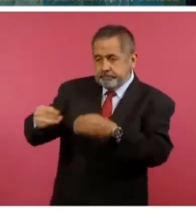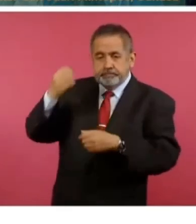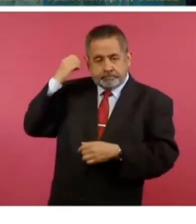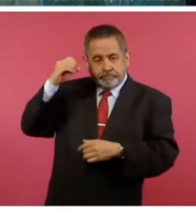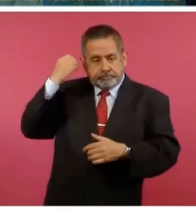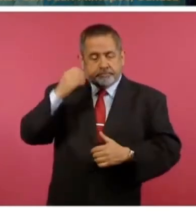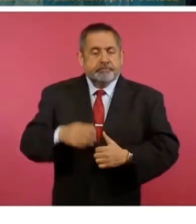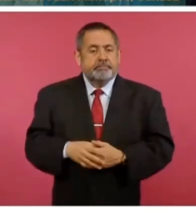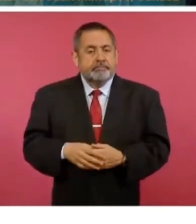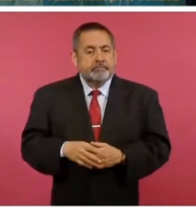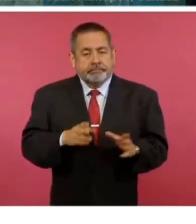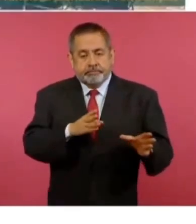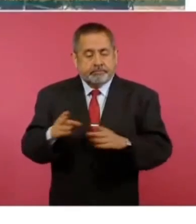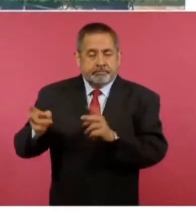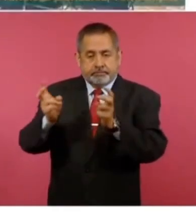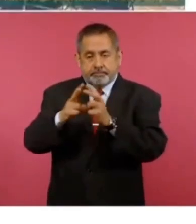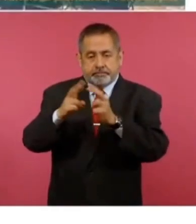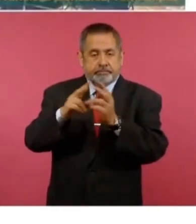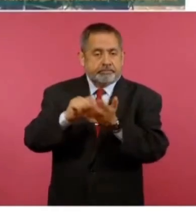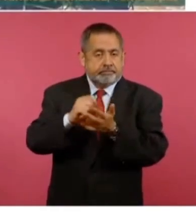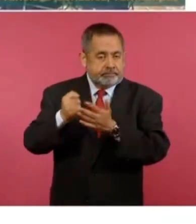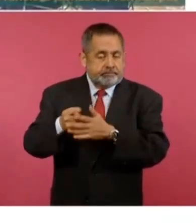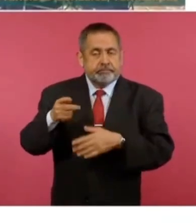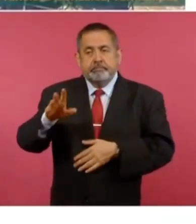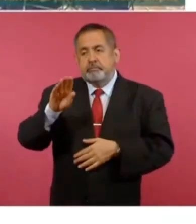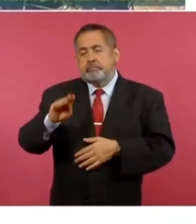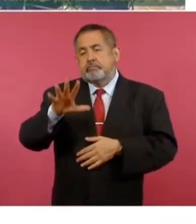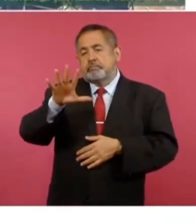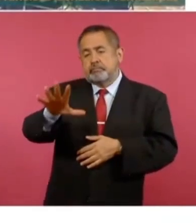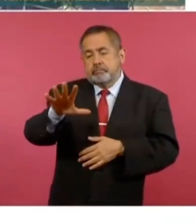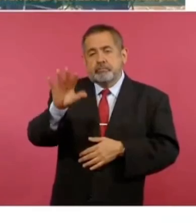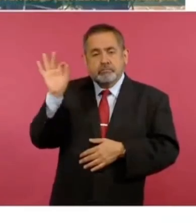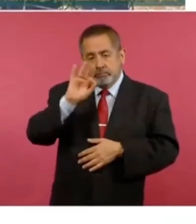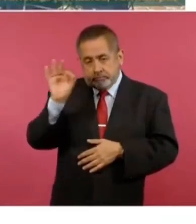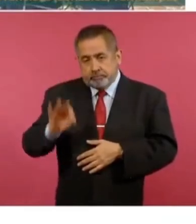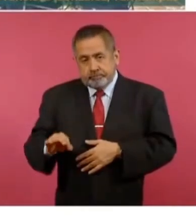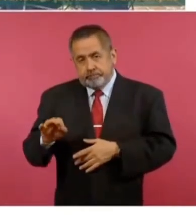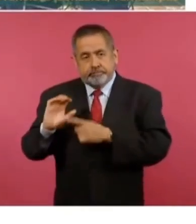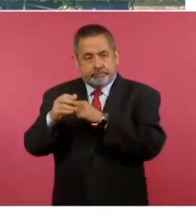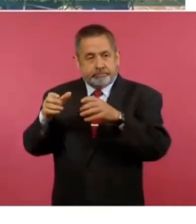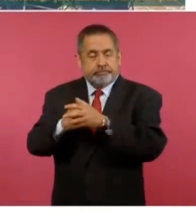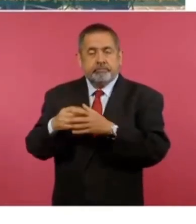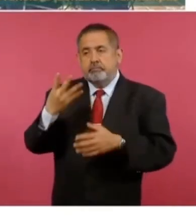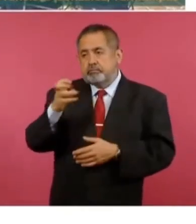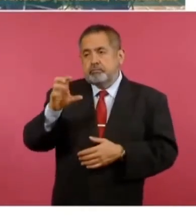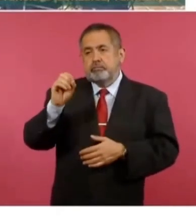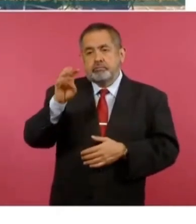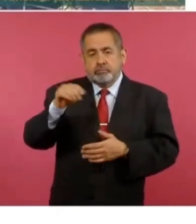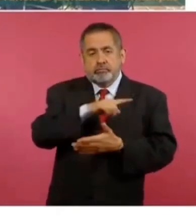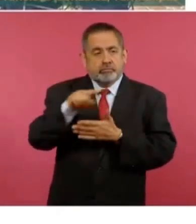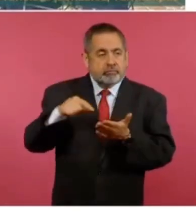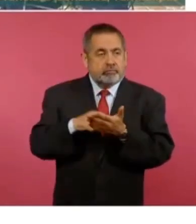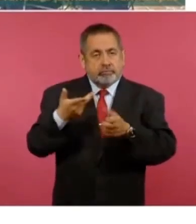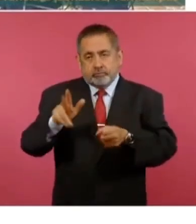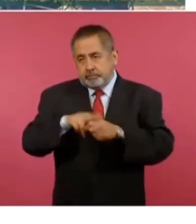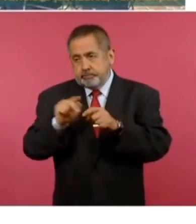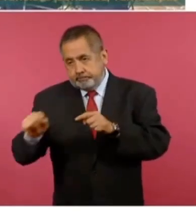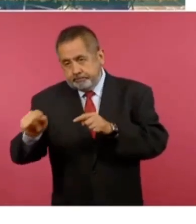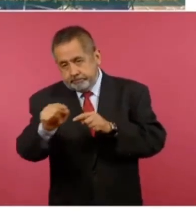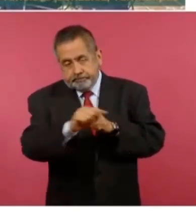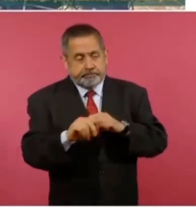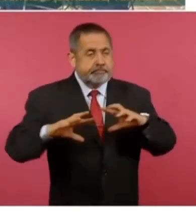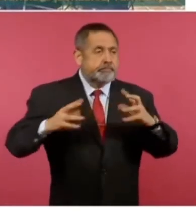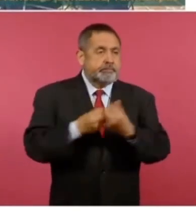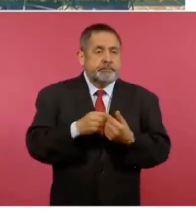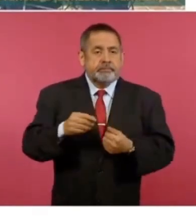Oaxaca. En Tamaulipas se han instalado 95% de los comités en 409 centros de salud, y de las